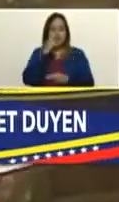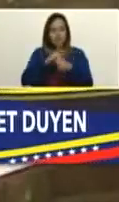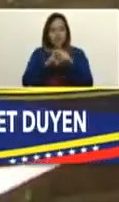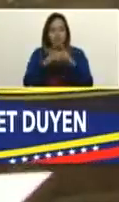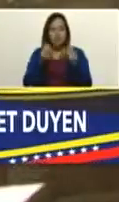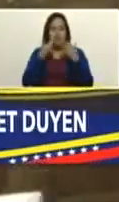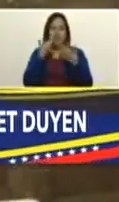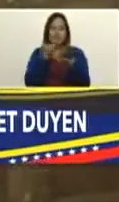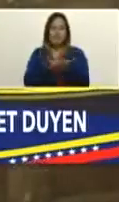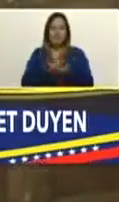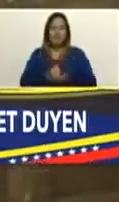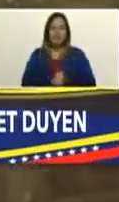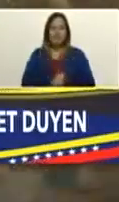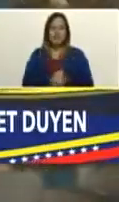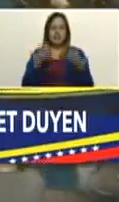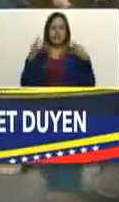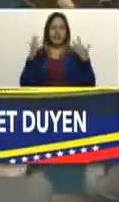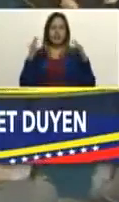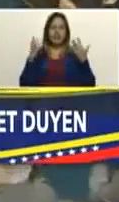gracias.